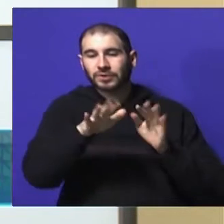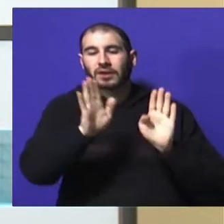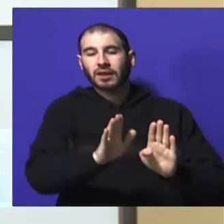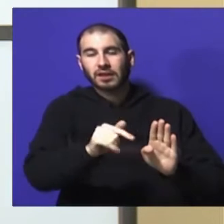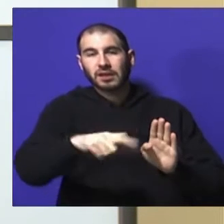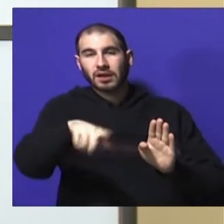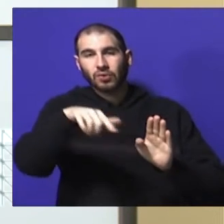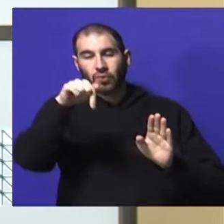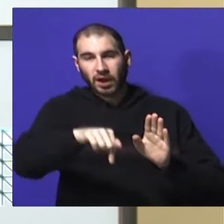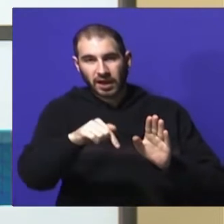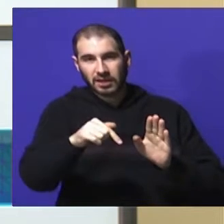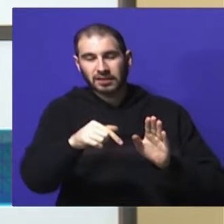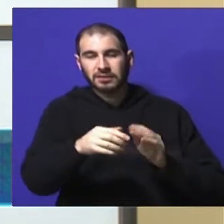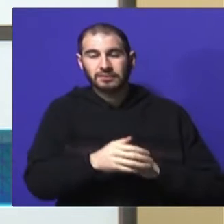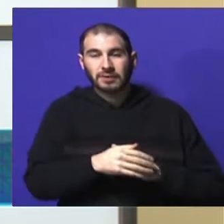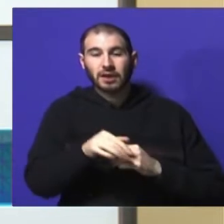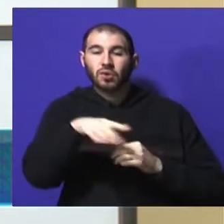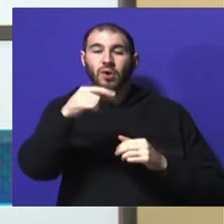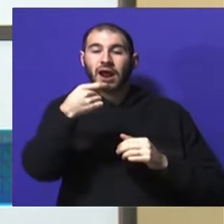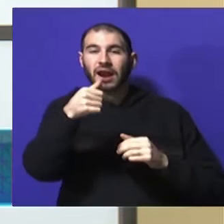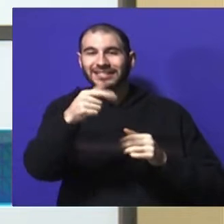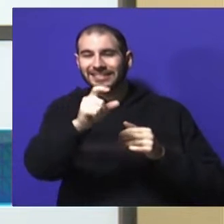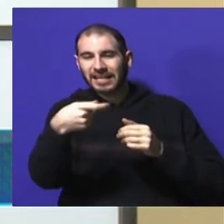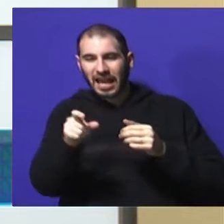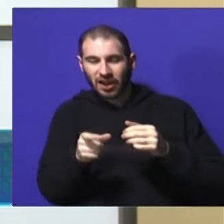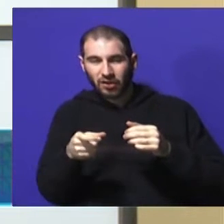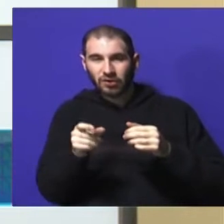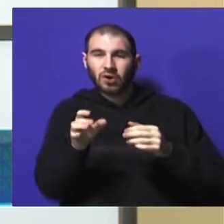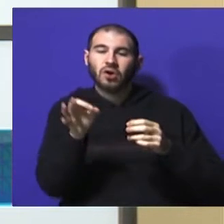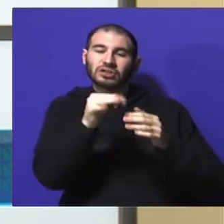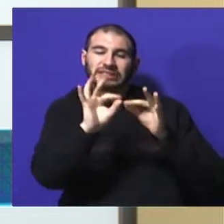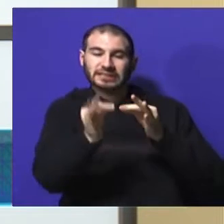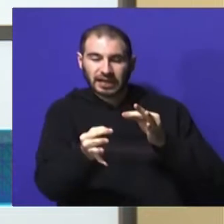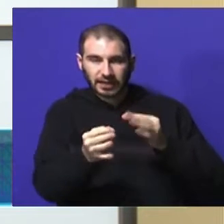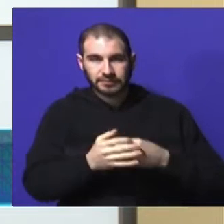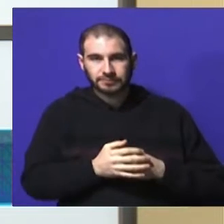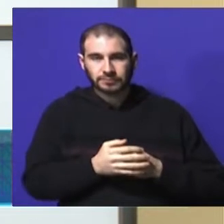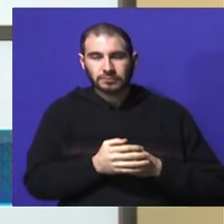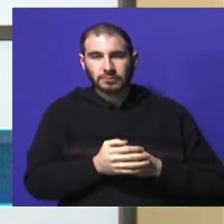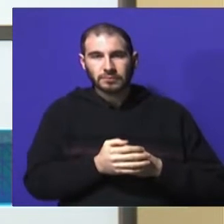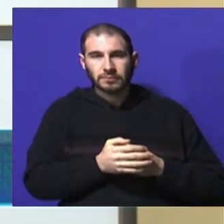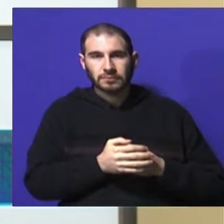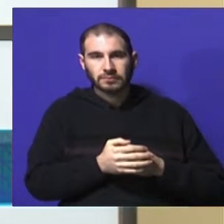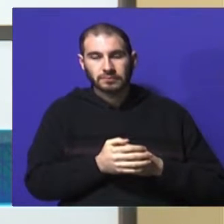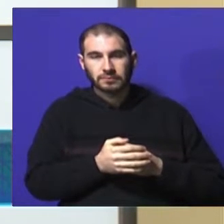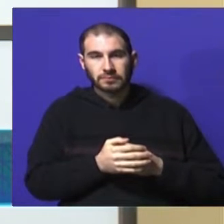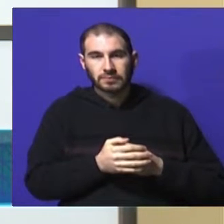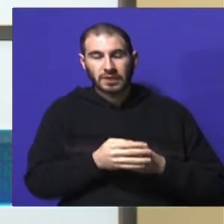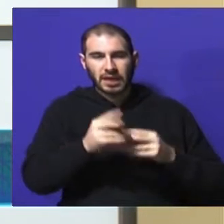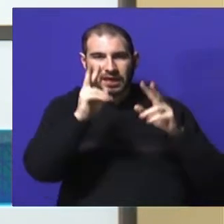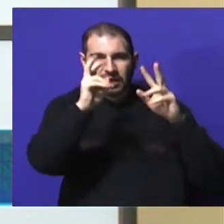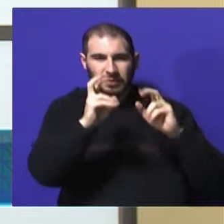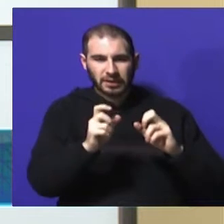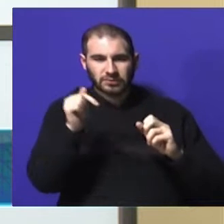sobre un lugar, o sea, sobre un glaciar o sobre un periglaciar. La mayor parte de las